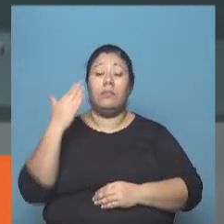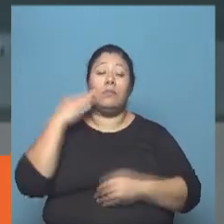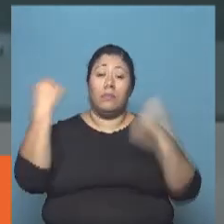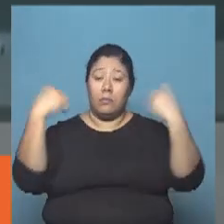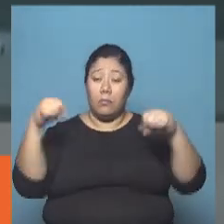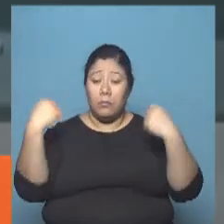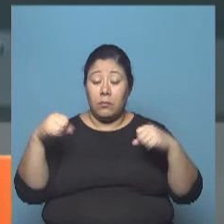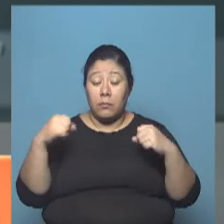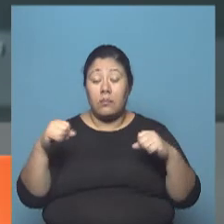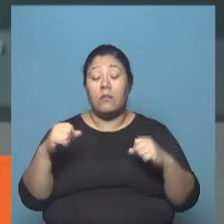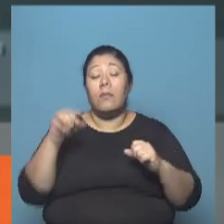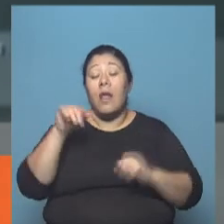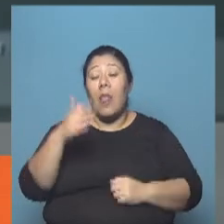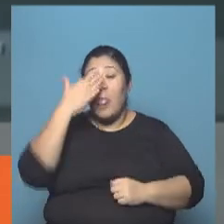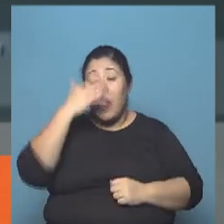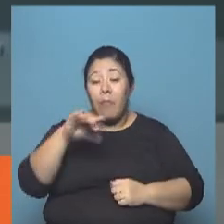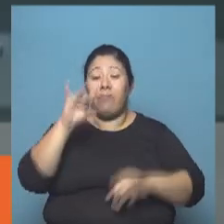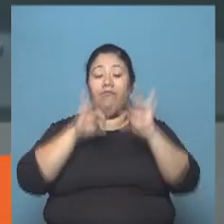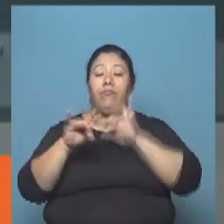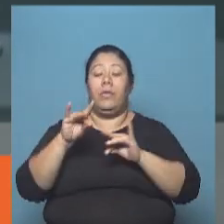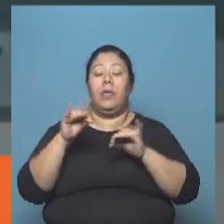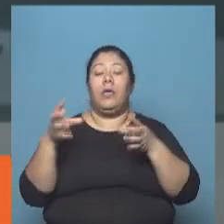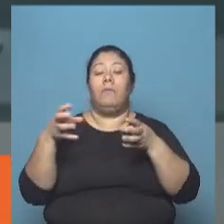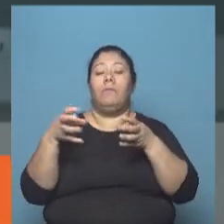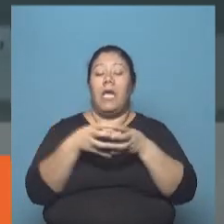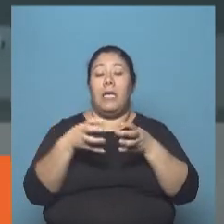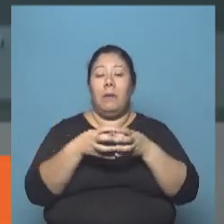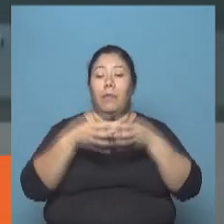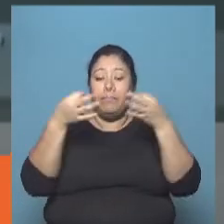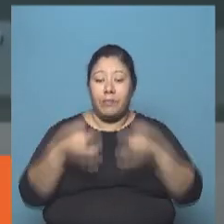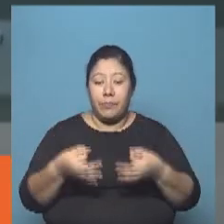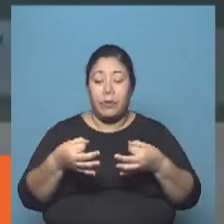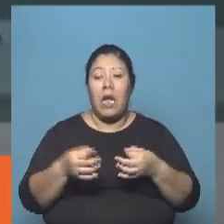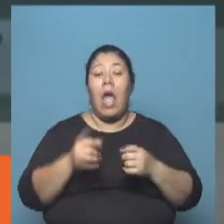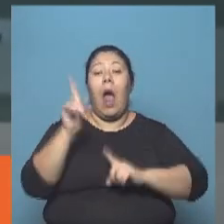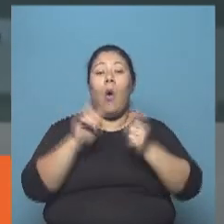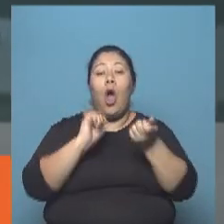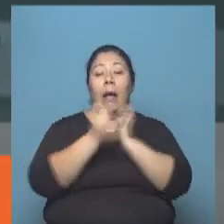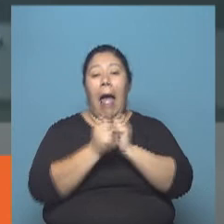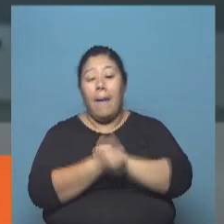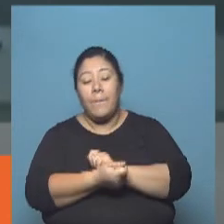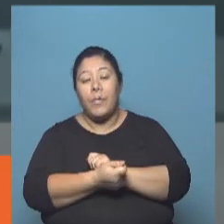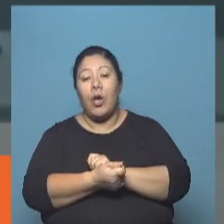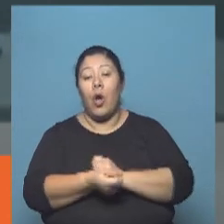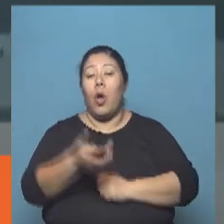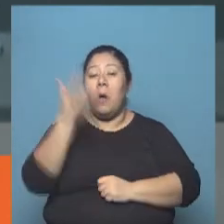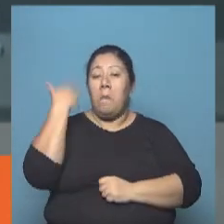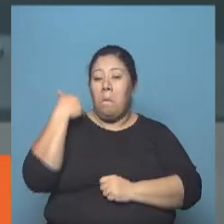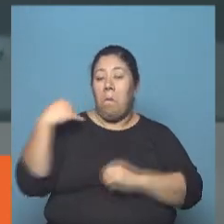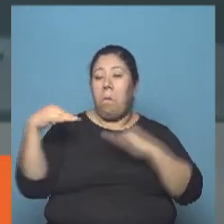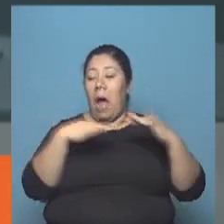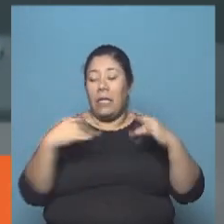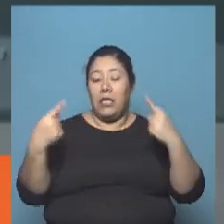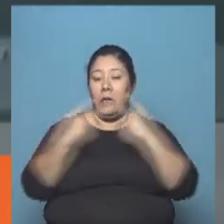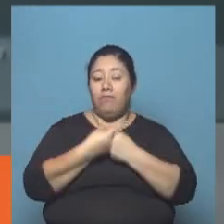cualquiera puede jugar, pero también es cierto que es muy difícil producir modificaciones o tantas modificaciones de un partido hacia otro, sobre